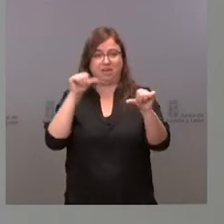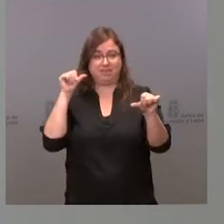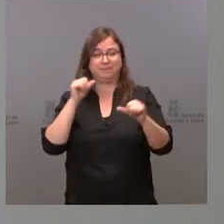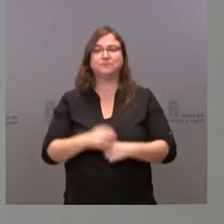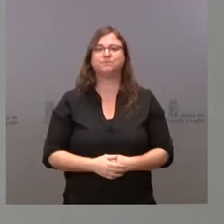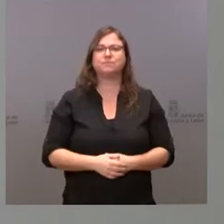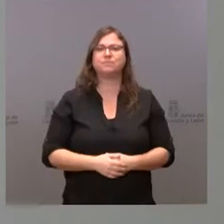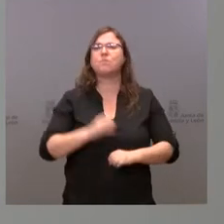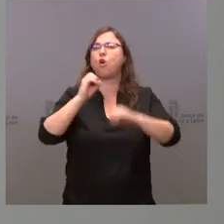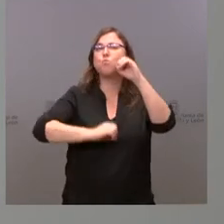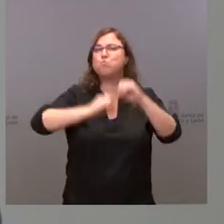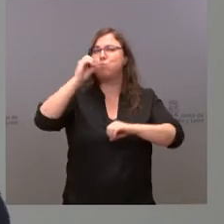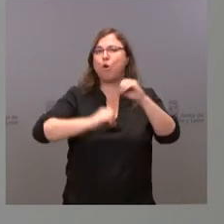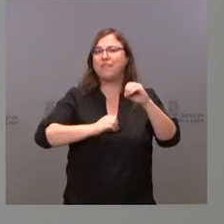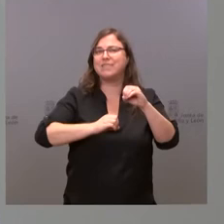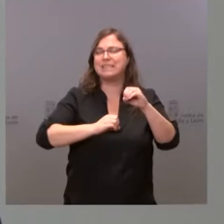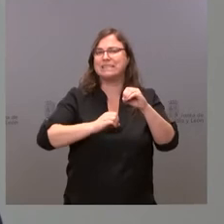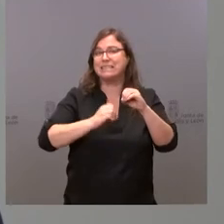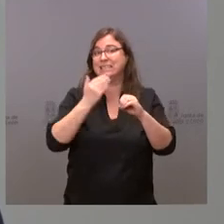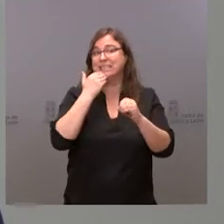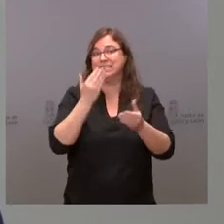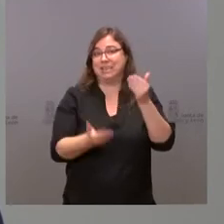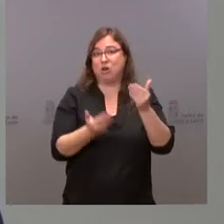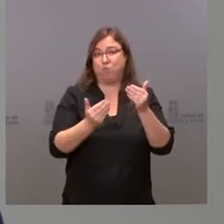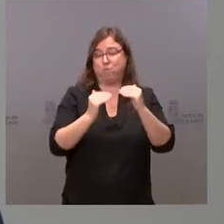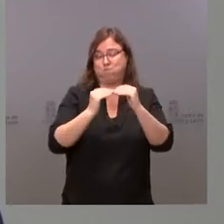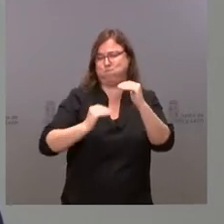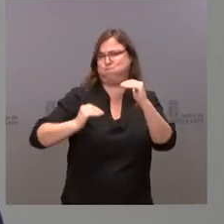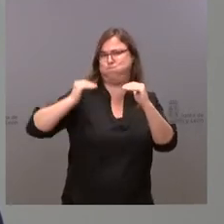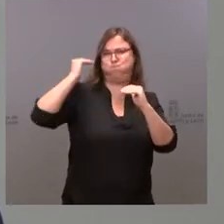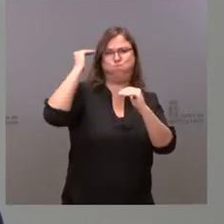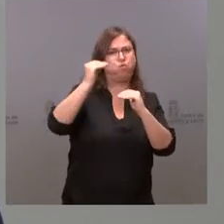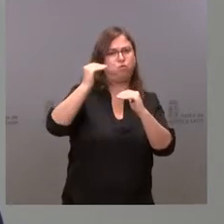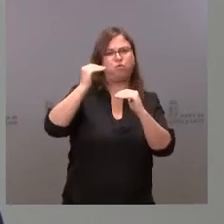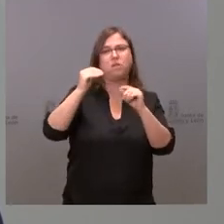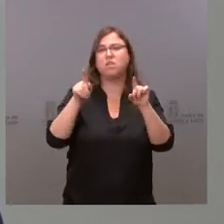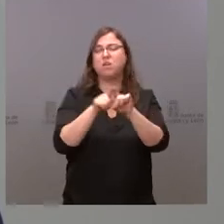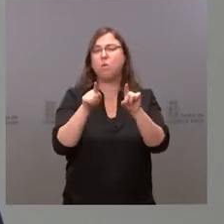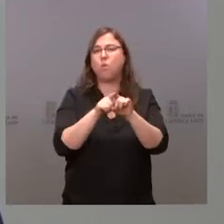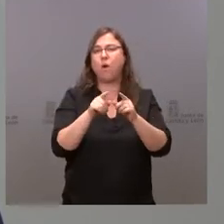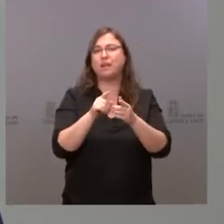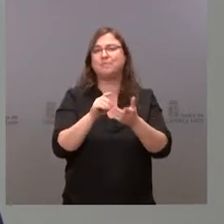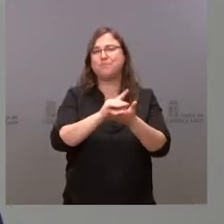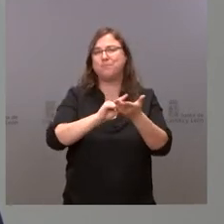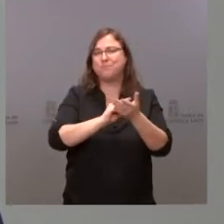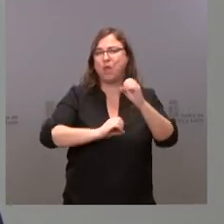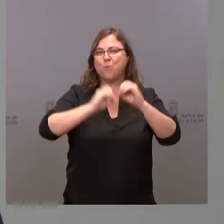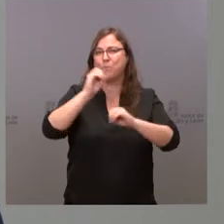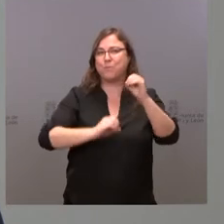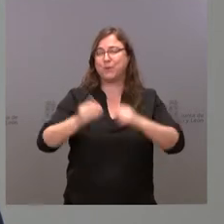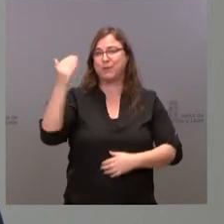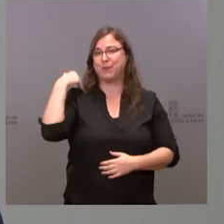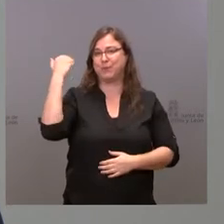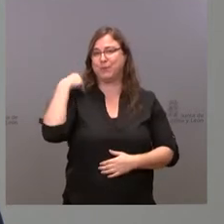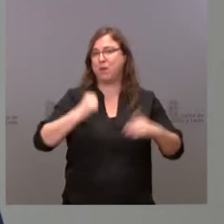incidencias están muy por encima notablemente por encima de los de incidencias que supusieron el pico